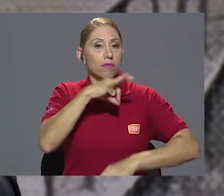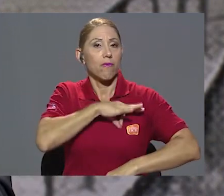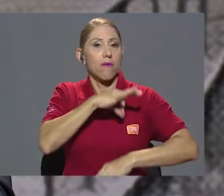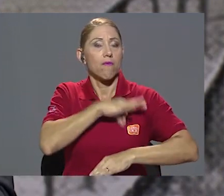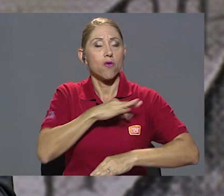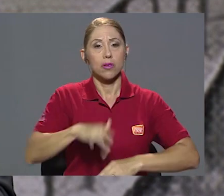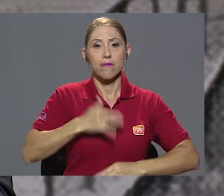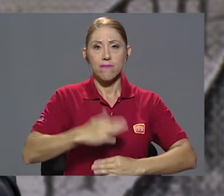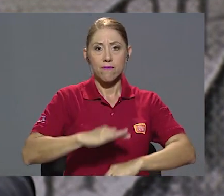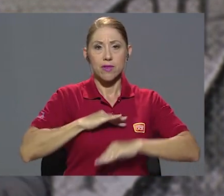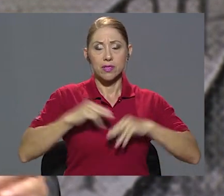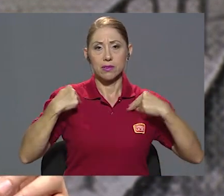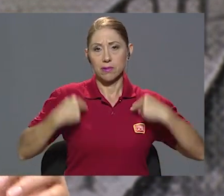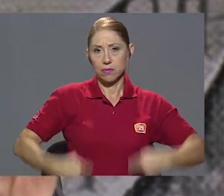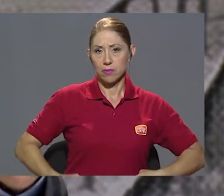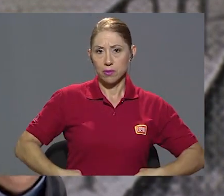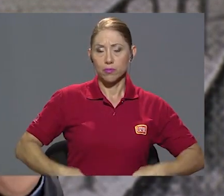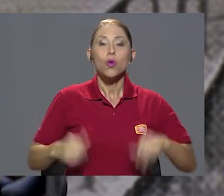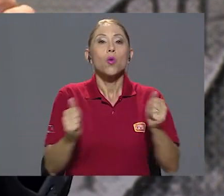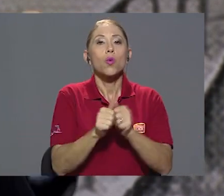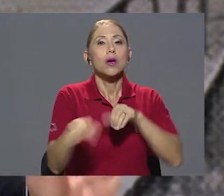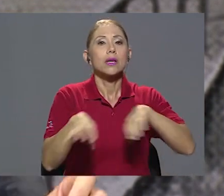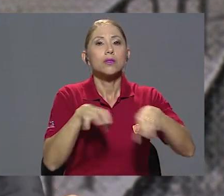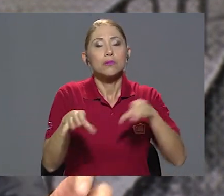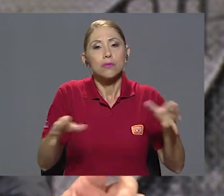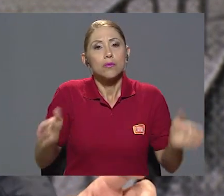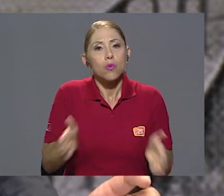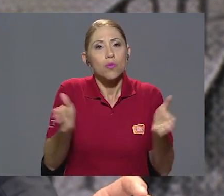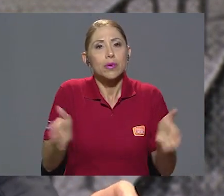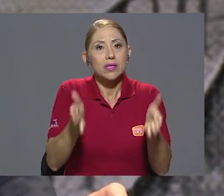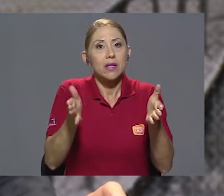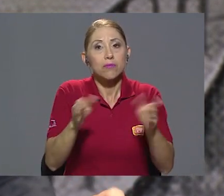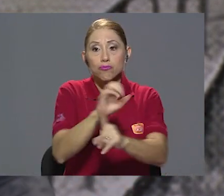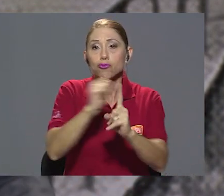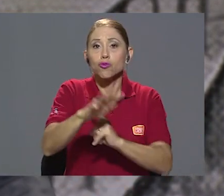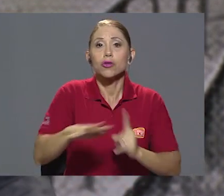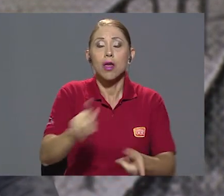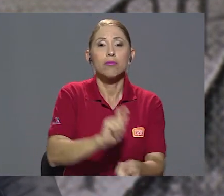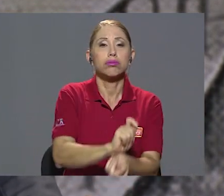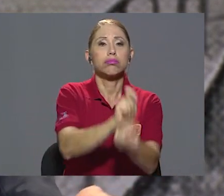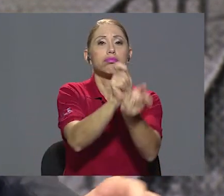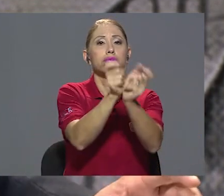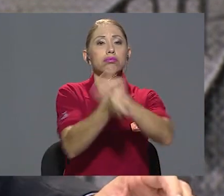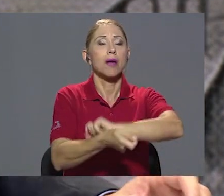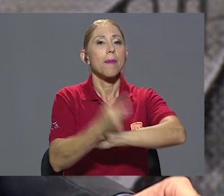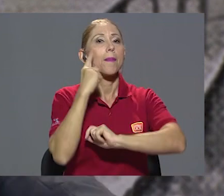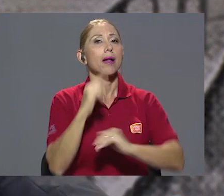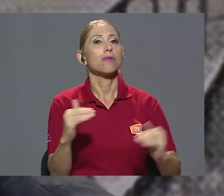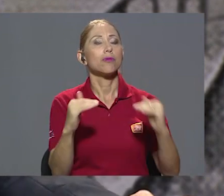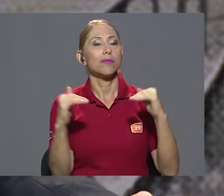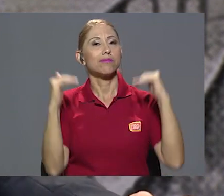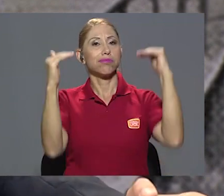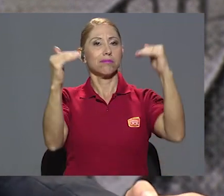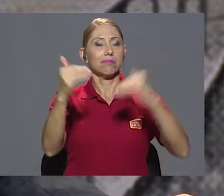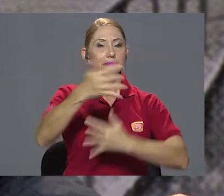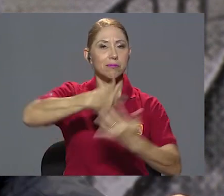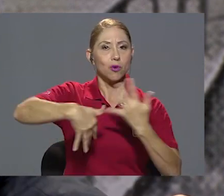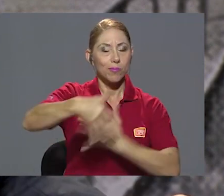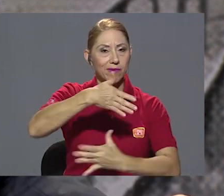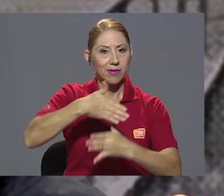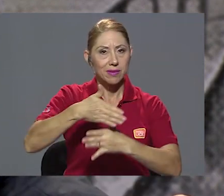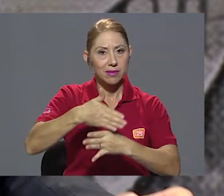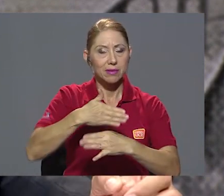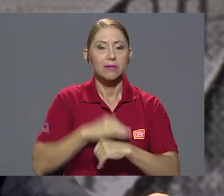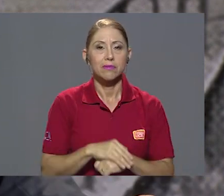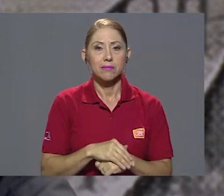del bienestar humano mediante acciones que propician la transformación de la sociedad para llevarla a estadios superiores de